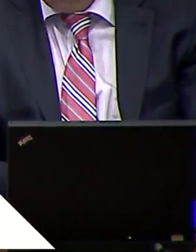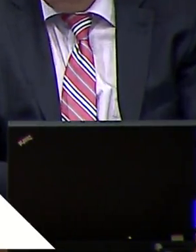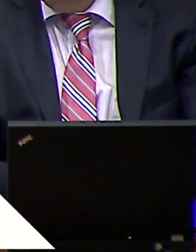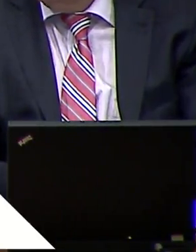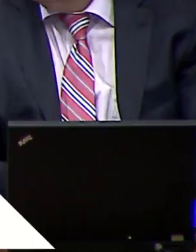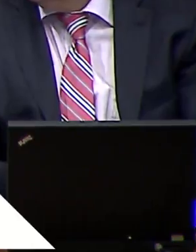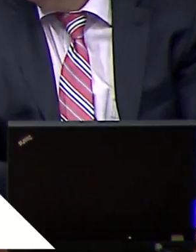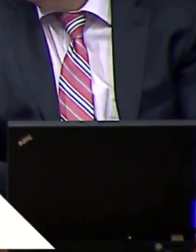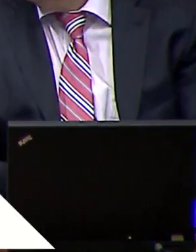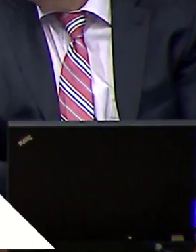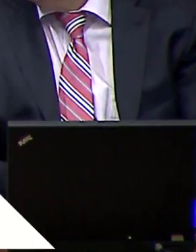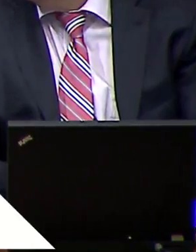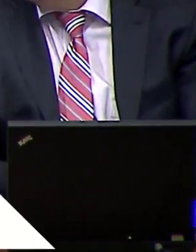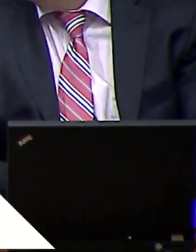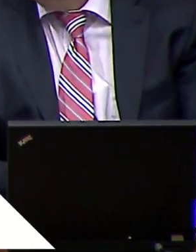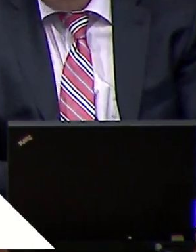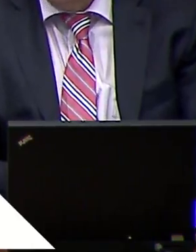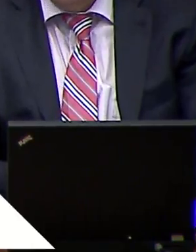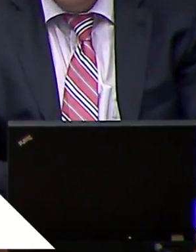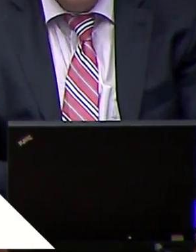diputado señor Cornejo